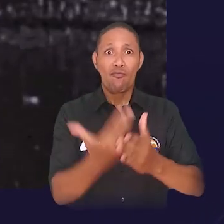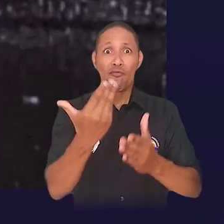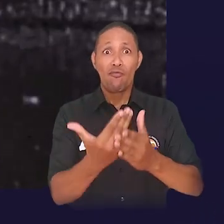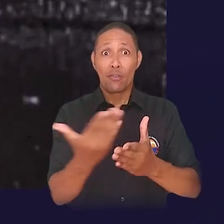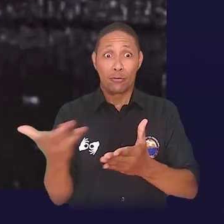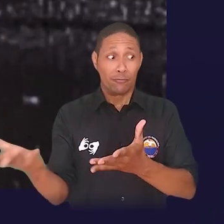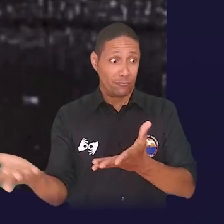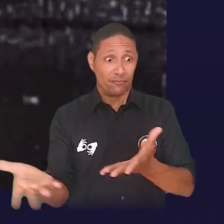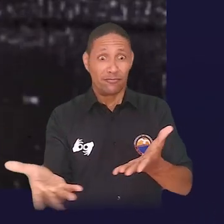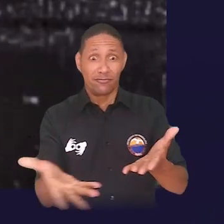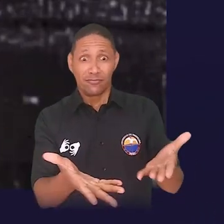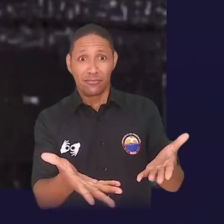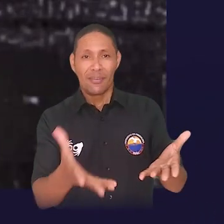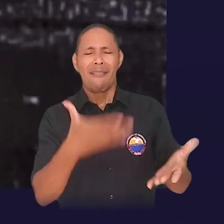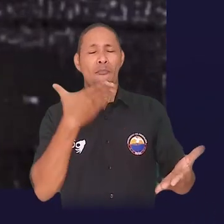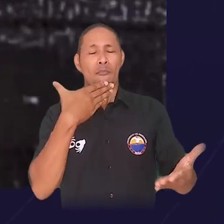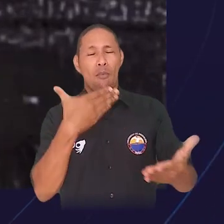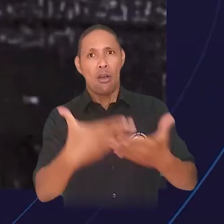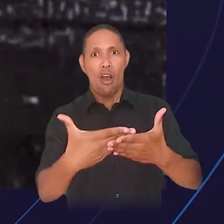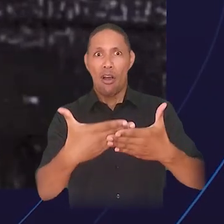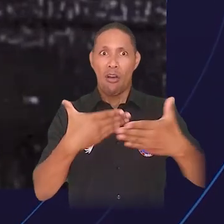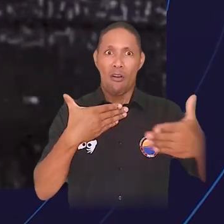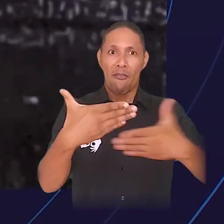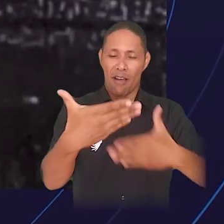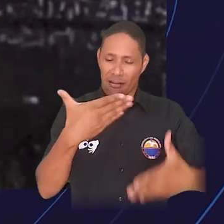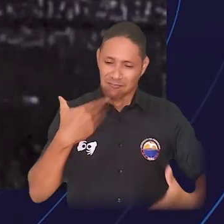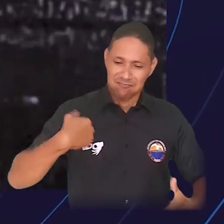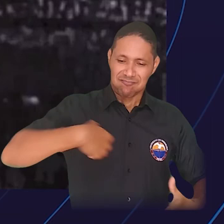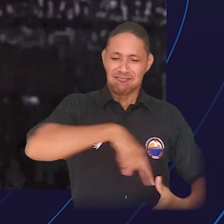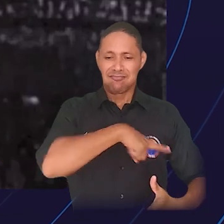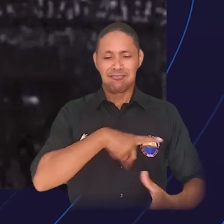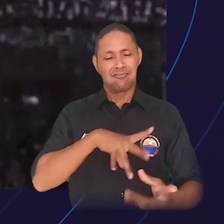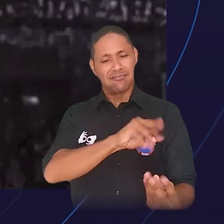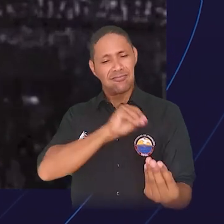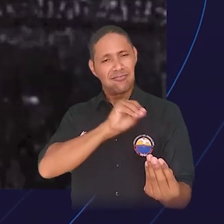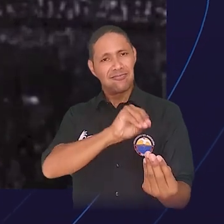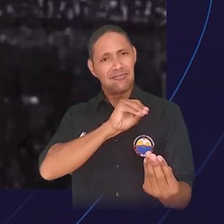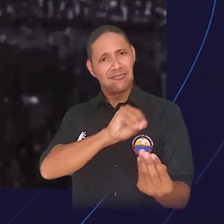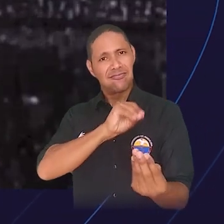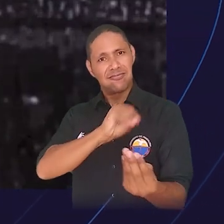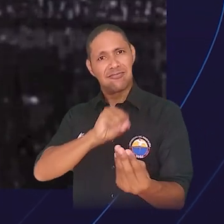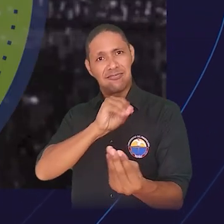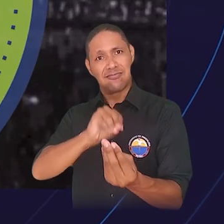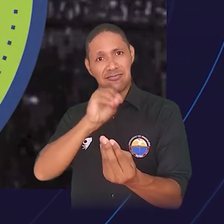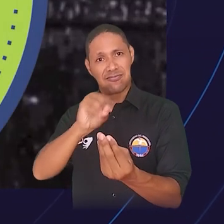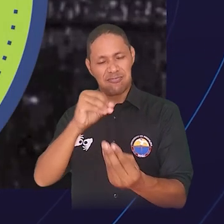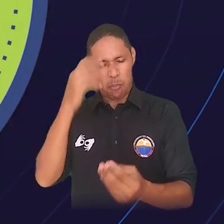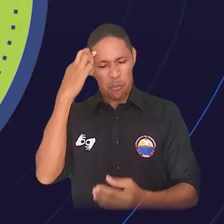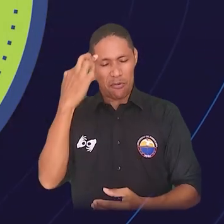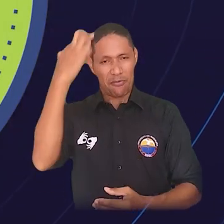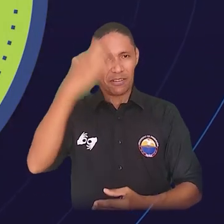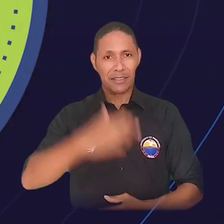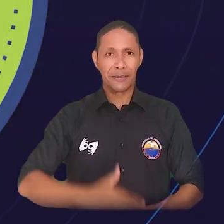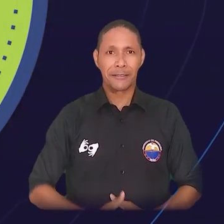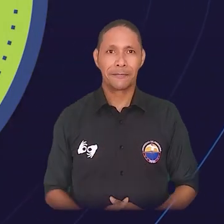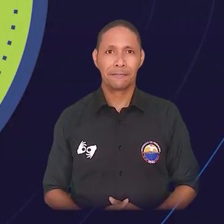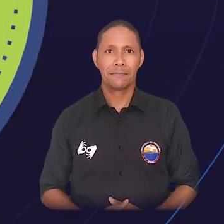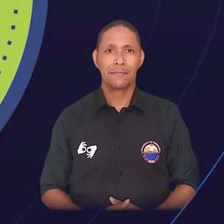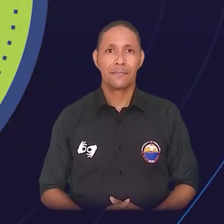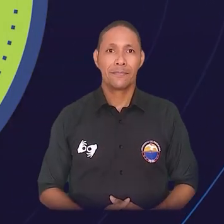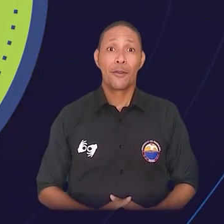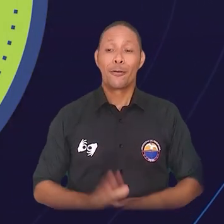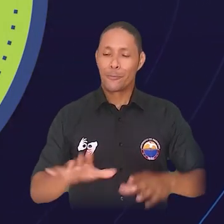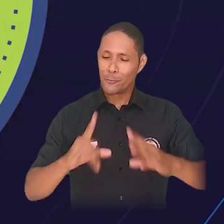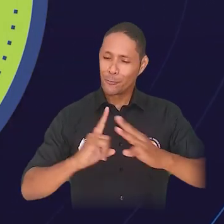cambian vidas. Gracias por confiar en nosotros para formarlos con sentido ético y profesional. Universidad